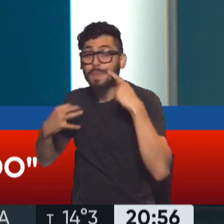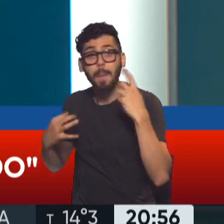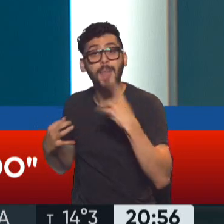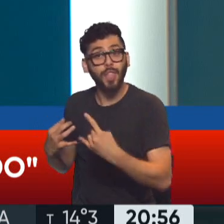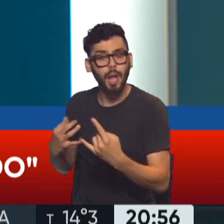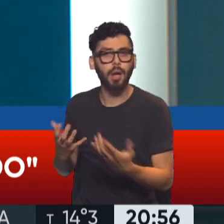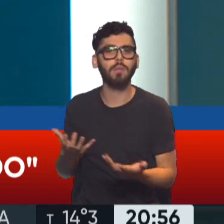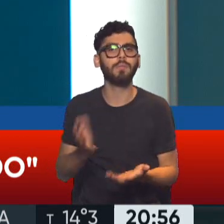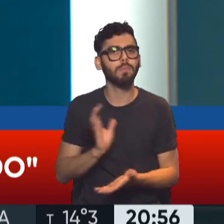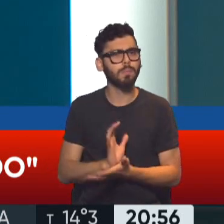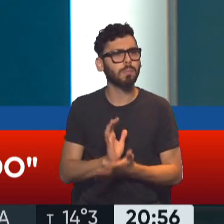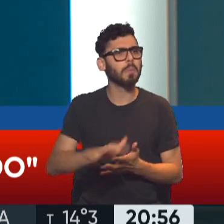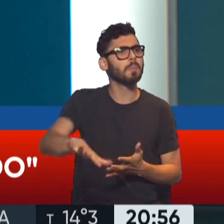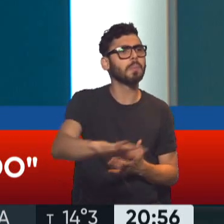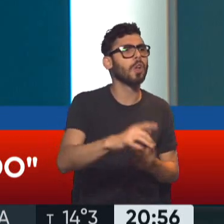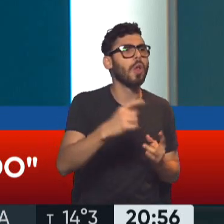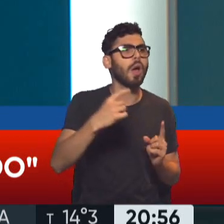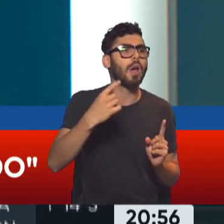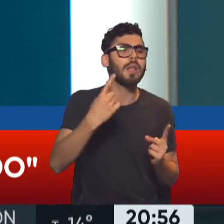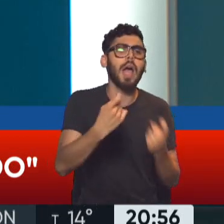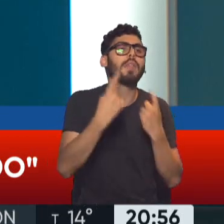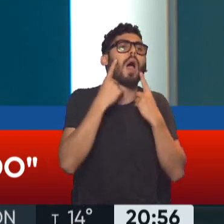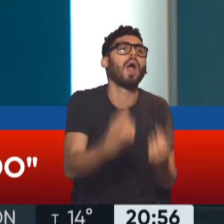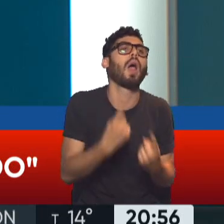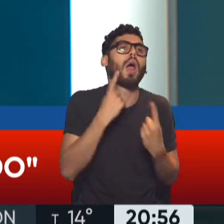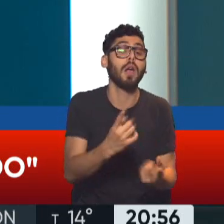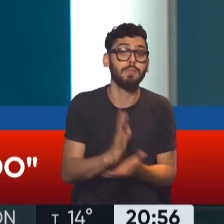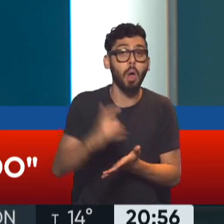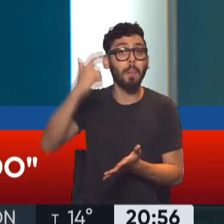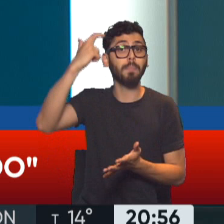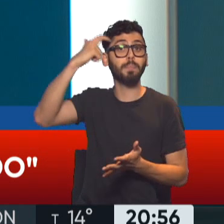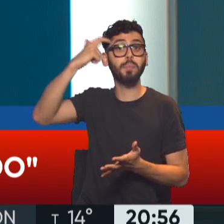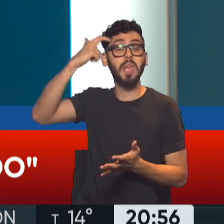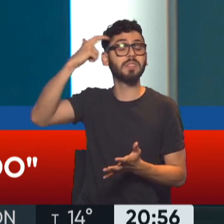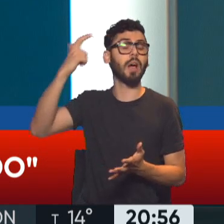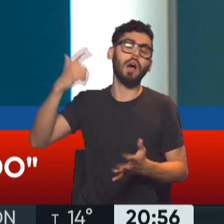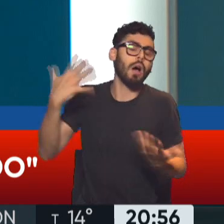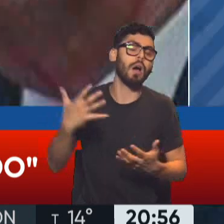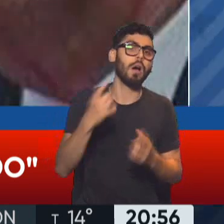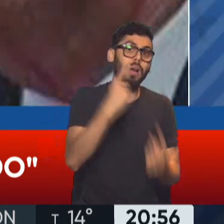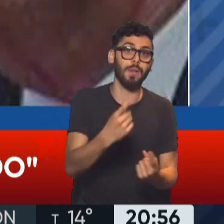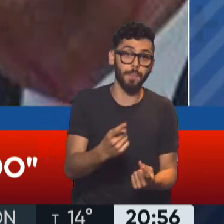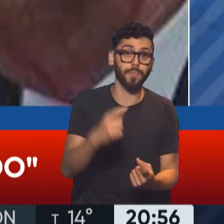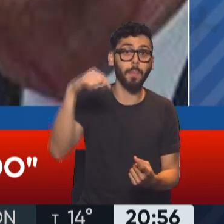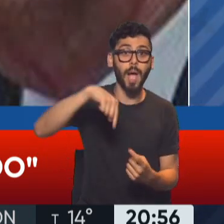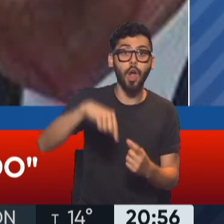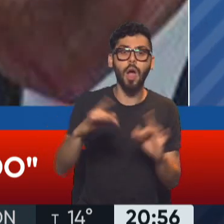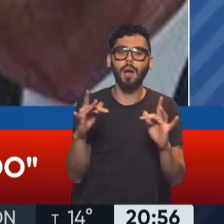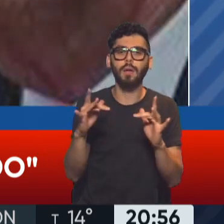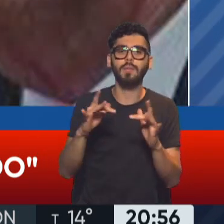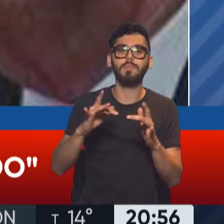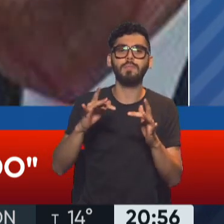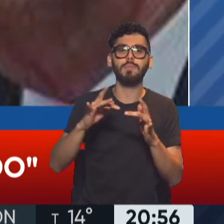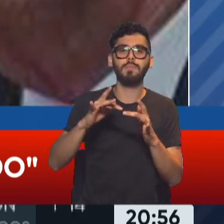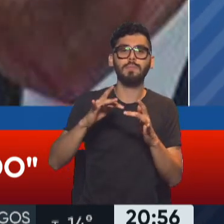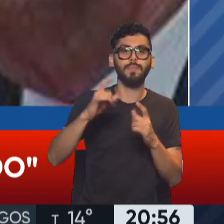necesidad que hay. Porque se adecua a tus prejuicios. Y hoy en día, con el neuromarketing político, vos podés tocar el corazón de la gente